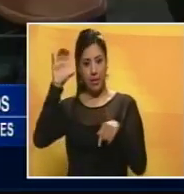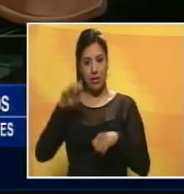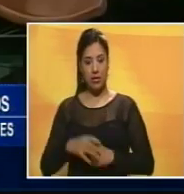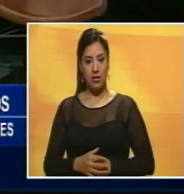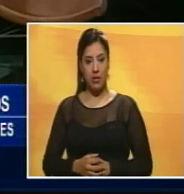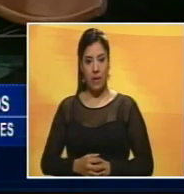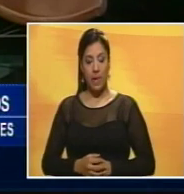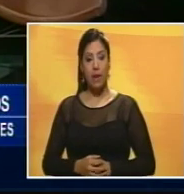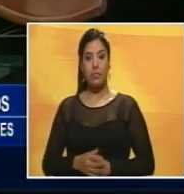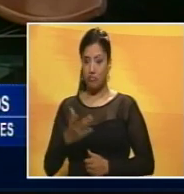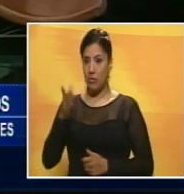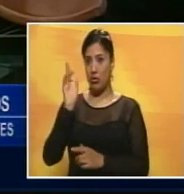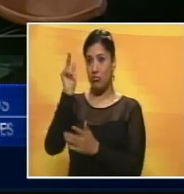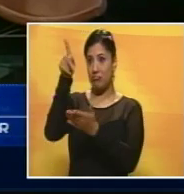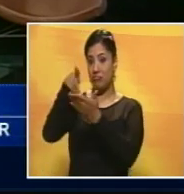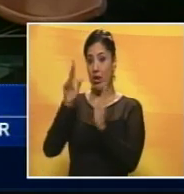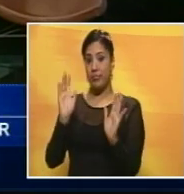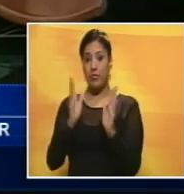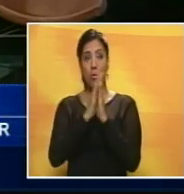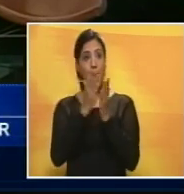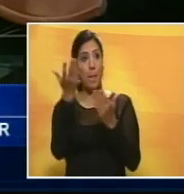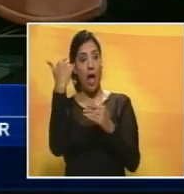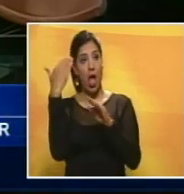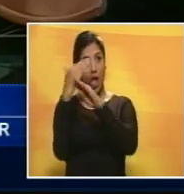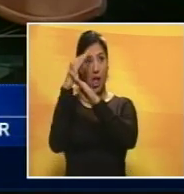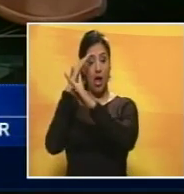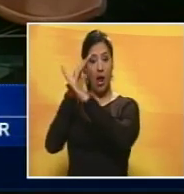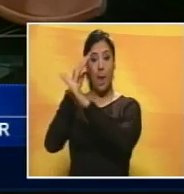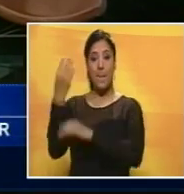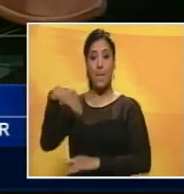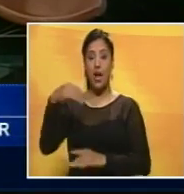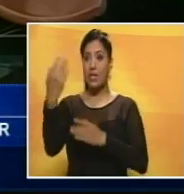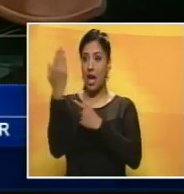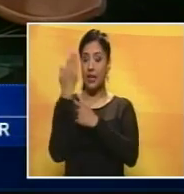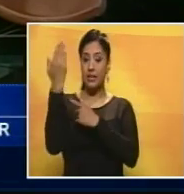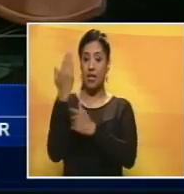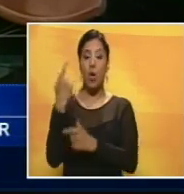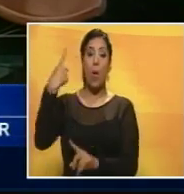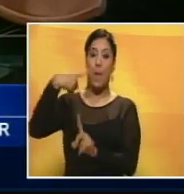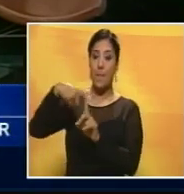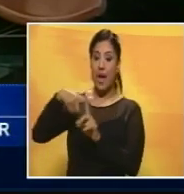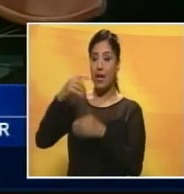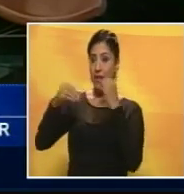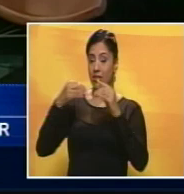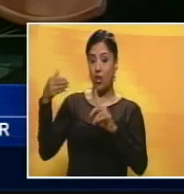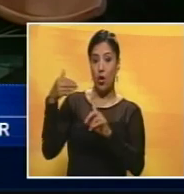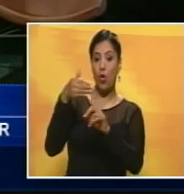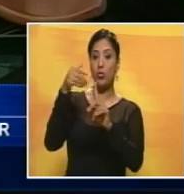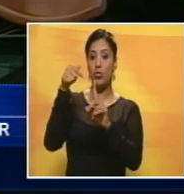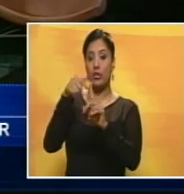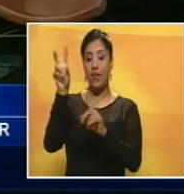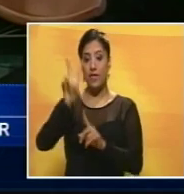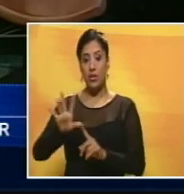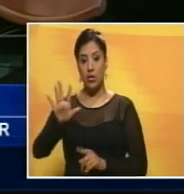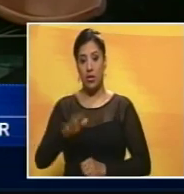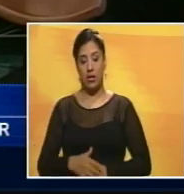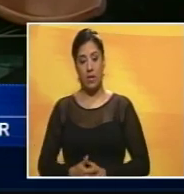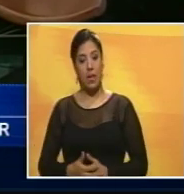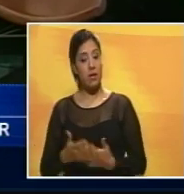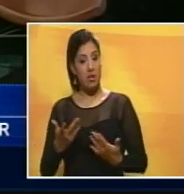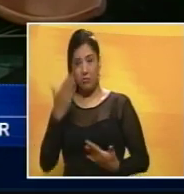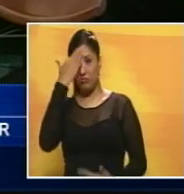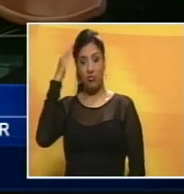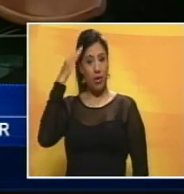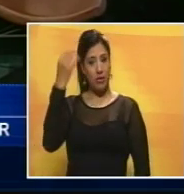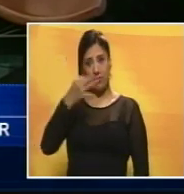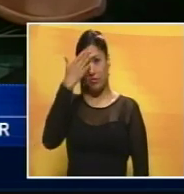país. A eso fueron, a pedir más bloqueo, a pedir más sanciones, a pedir más acciones en contra de Venezuela.